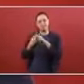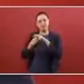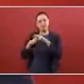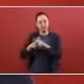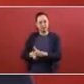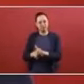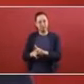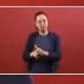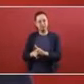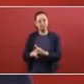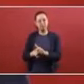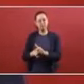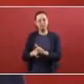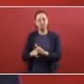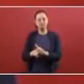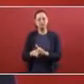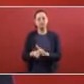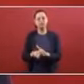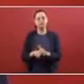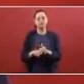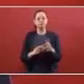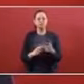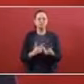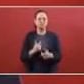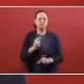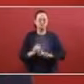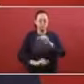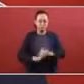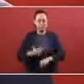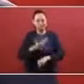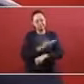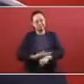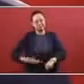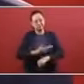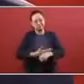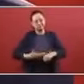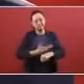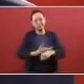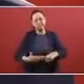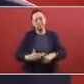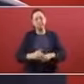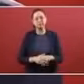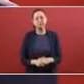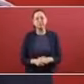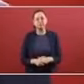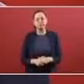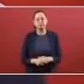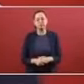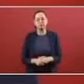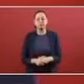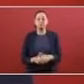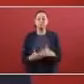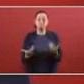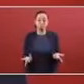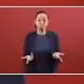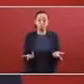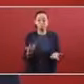y se va a regularizar. Se hizo en un tiempo